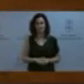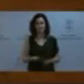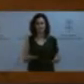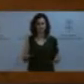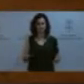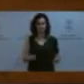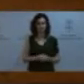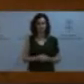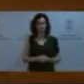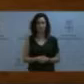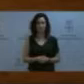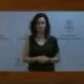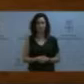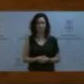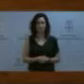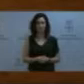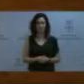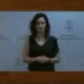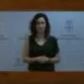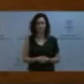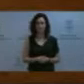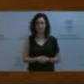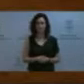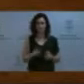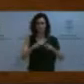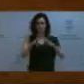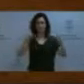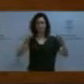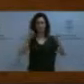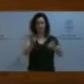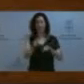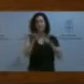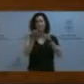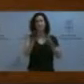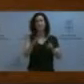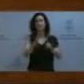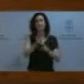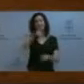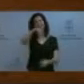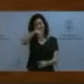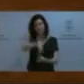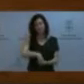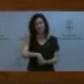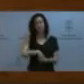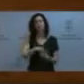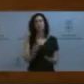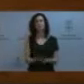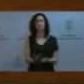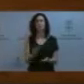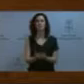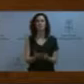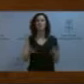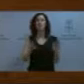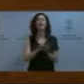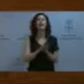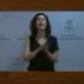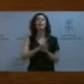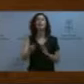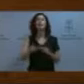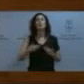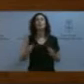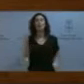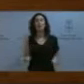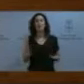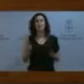Señorías, intentaré exponer ante esta Cámara el espíritu de esta proposición, que no es otro que el